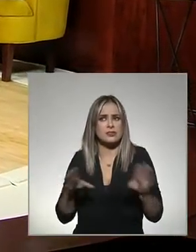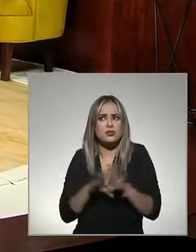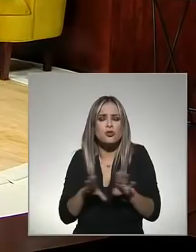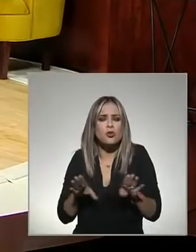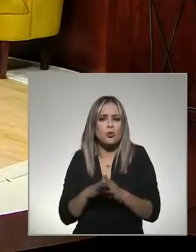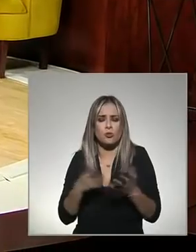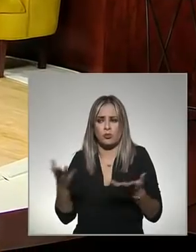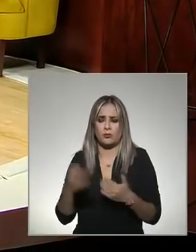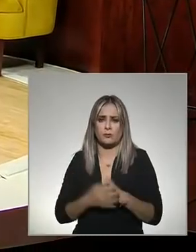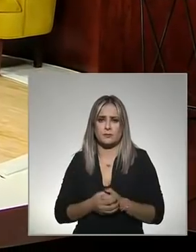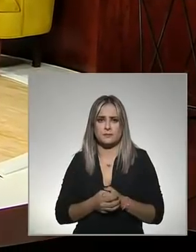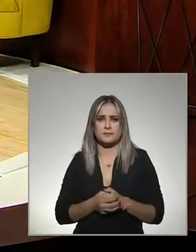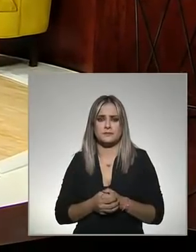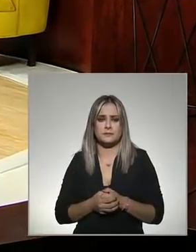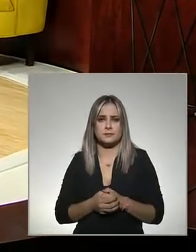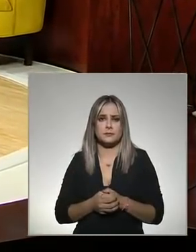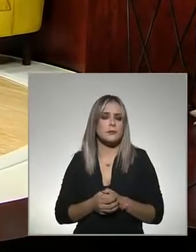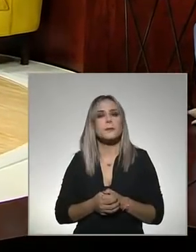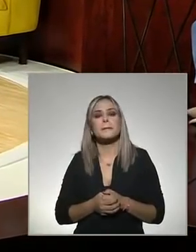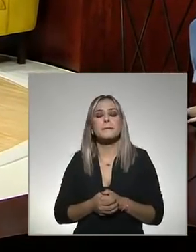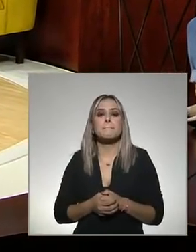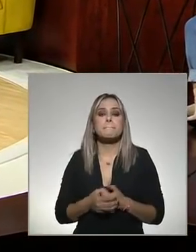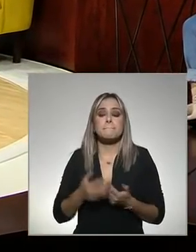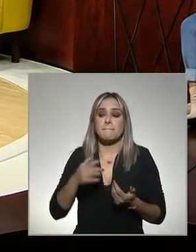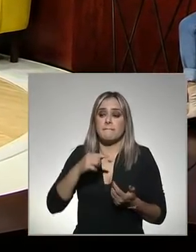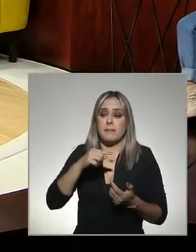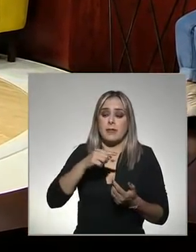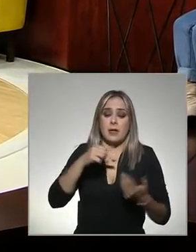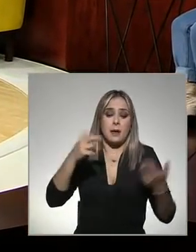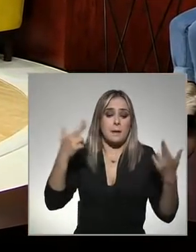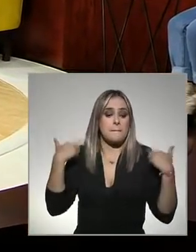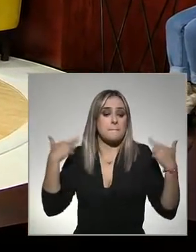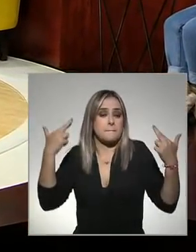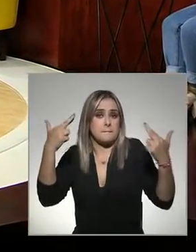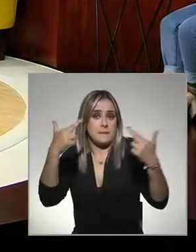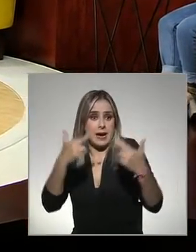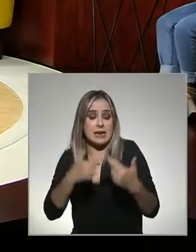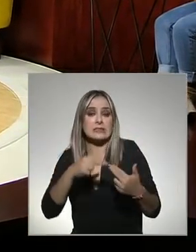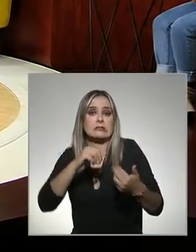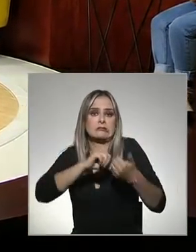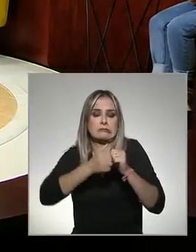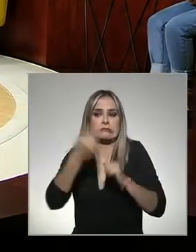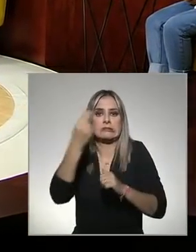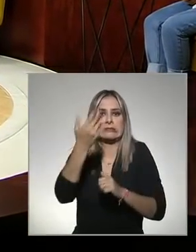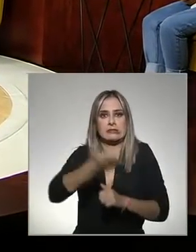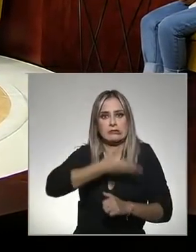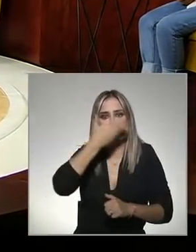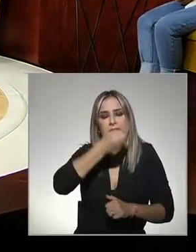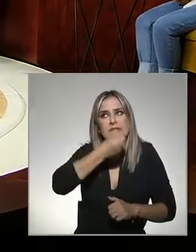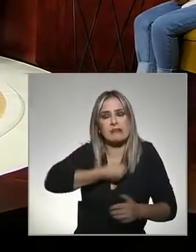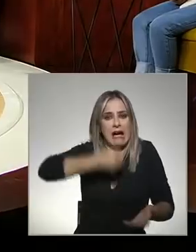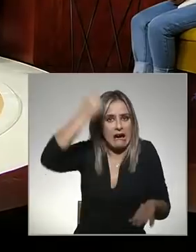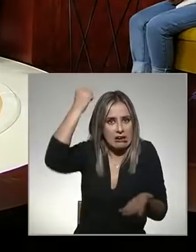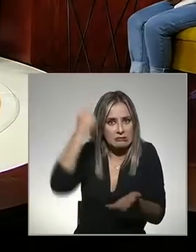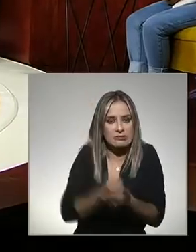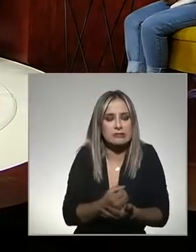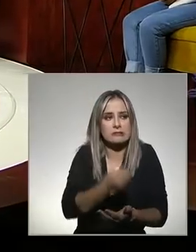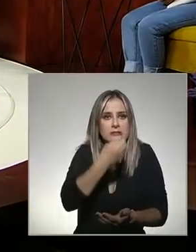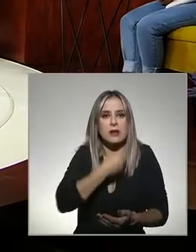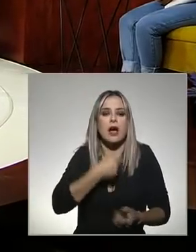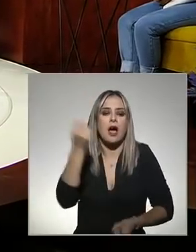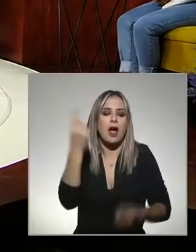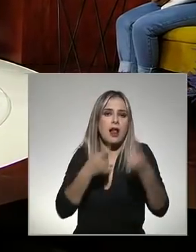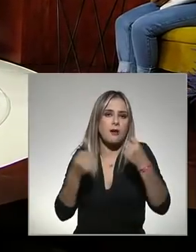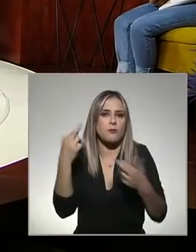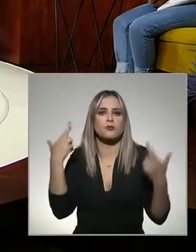¿tú qué opinas? Bueno, el hecho de que los profesores tuvieron que adaptarse a la mala, o sea, les gusta, es que había profesores